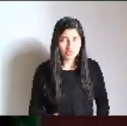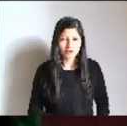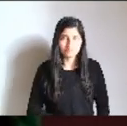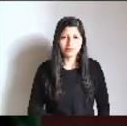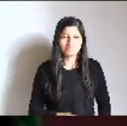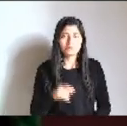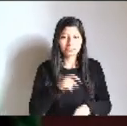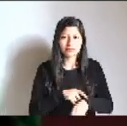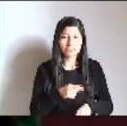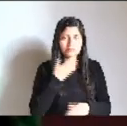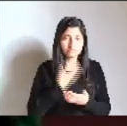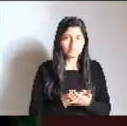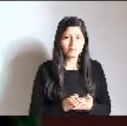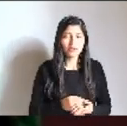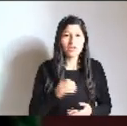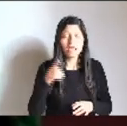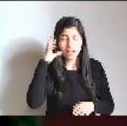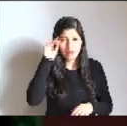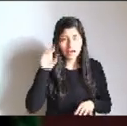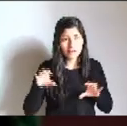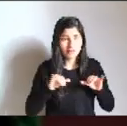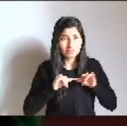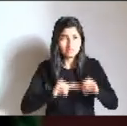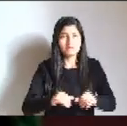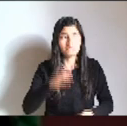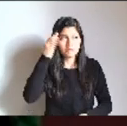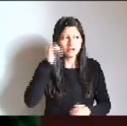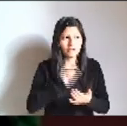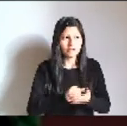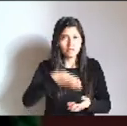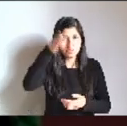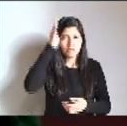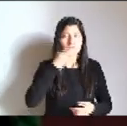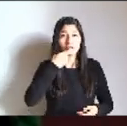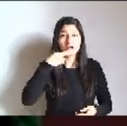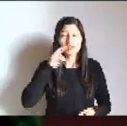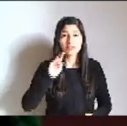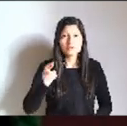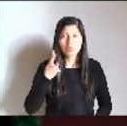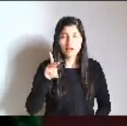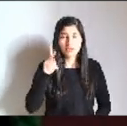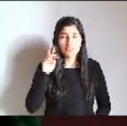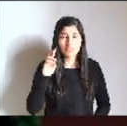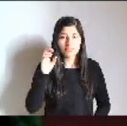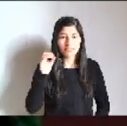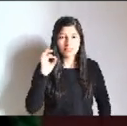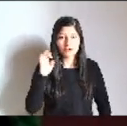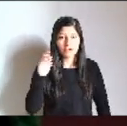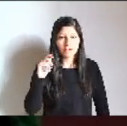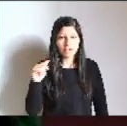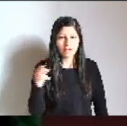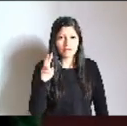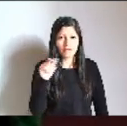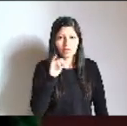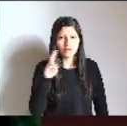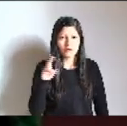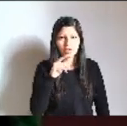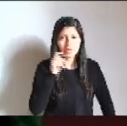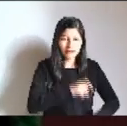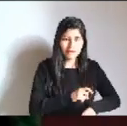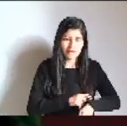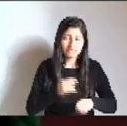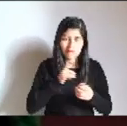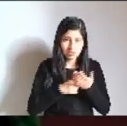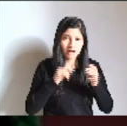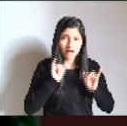preciso actúa. Por eso el mismo Dios le responde al profeta Habacuc: el momento fijado